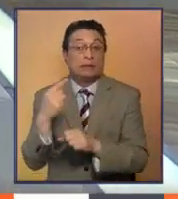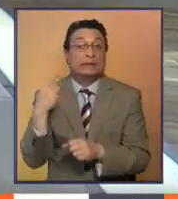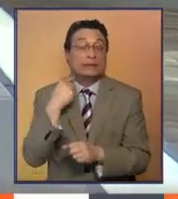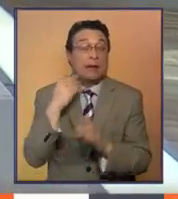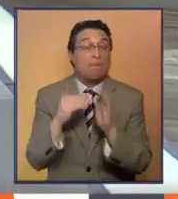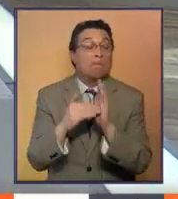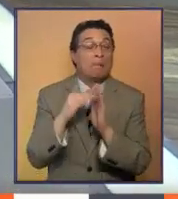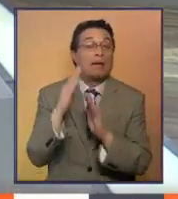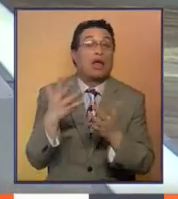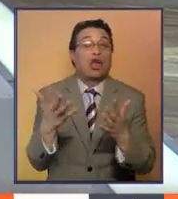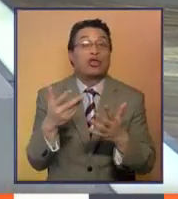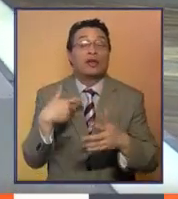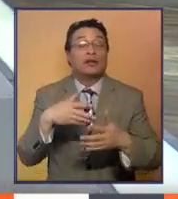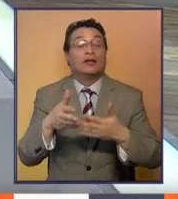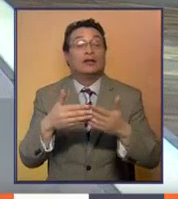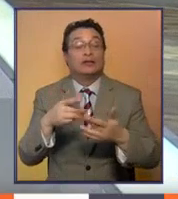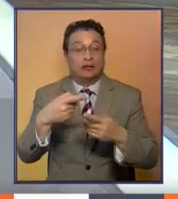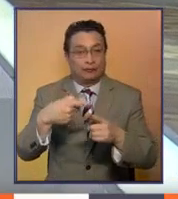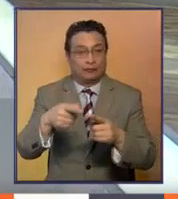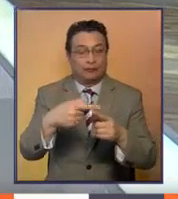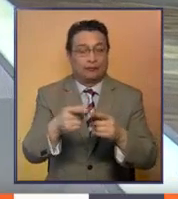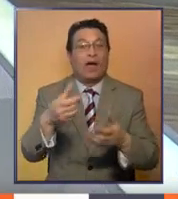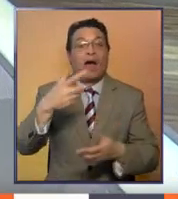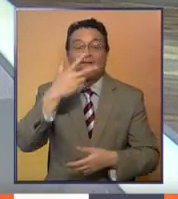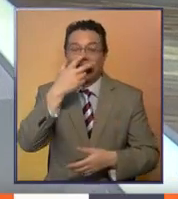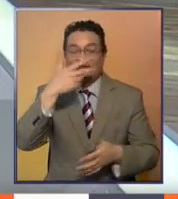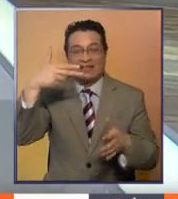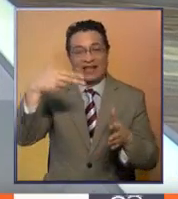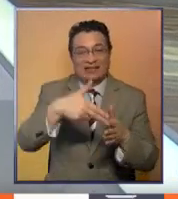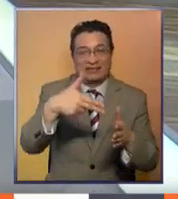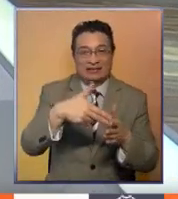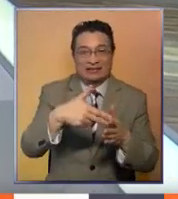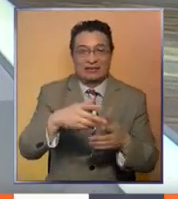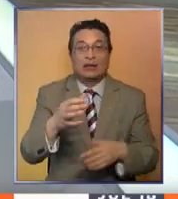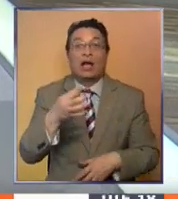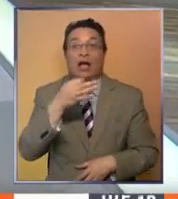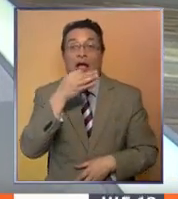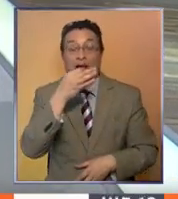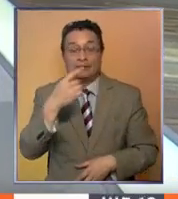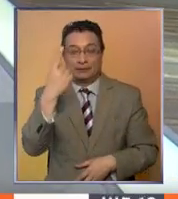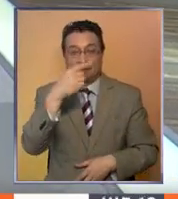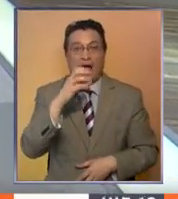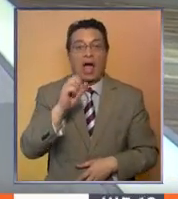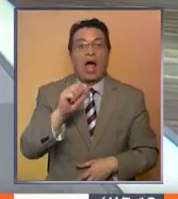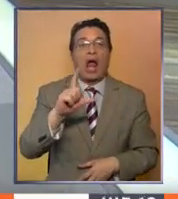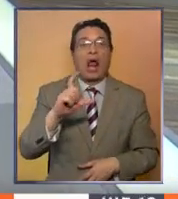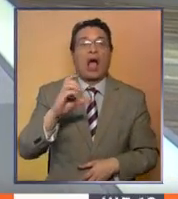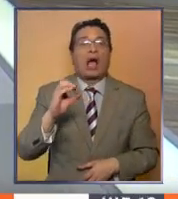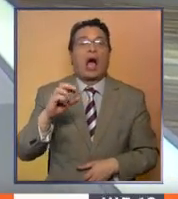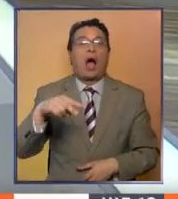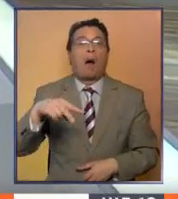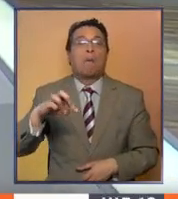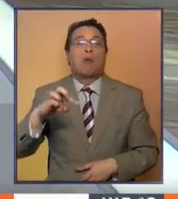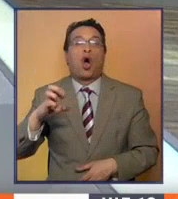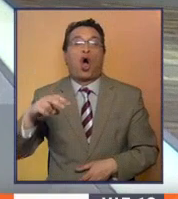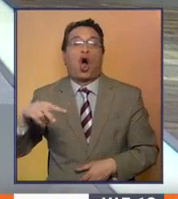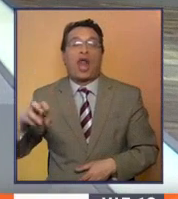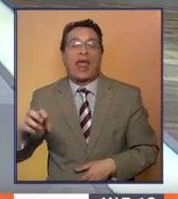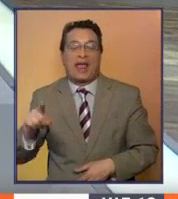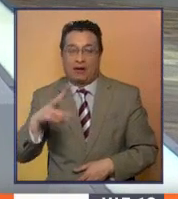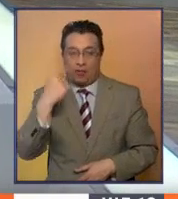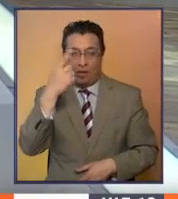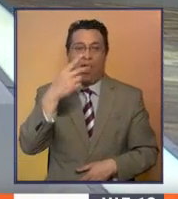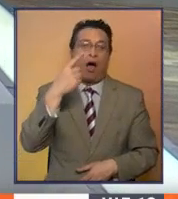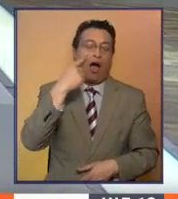los clientes y a los empleados de distintos servicios se hacían llamar los al capone clay en honor a dos de los más famosos